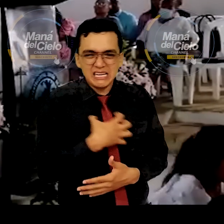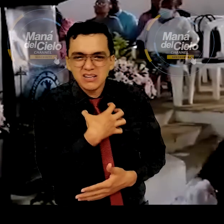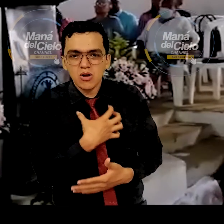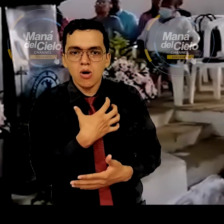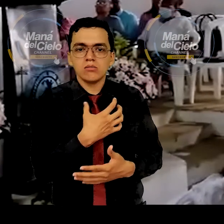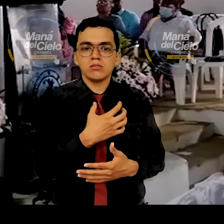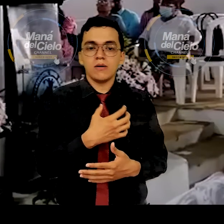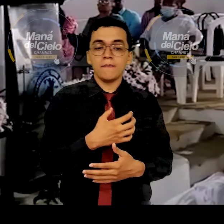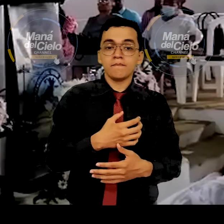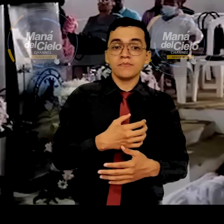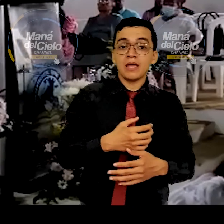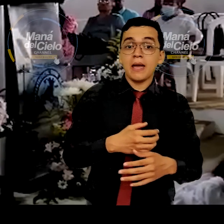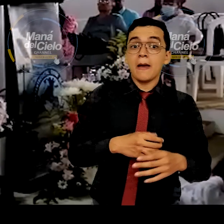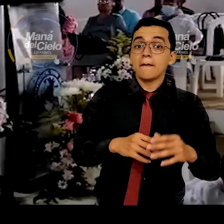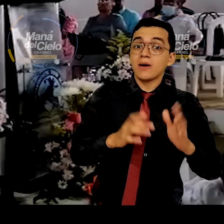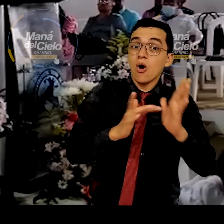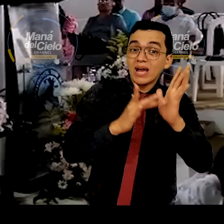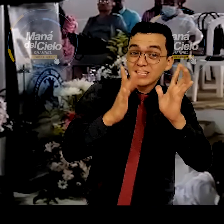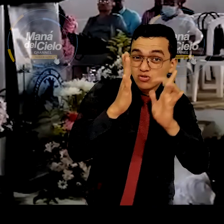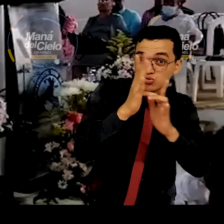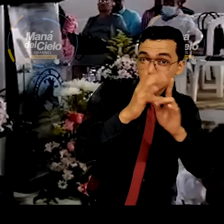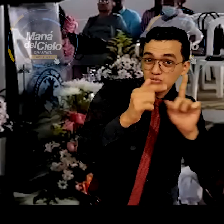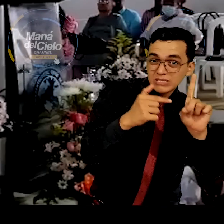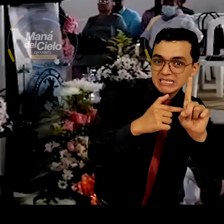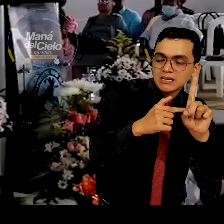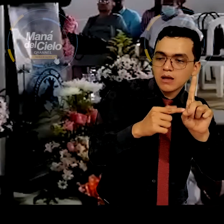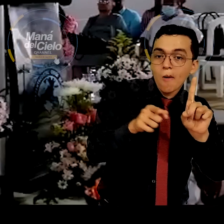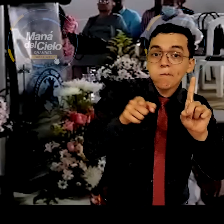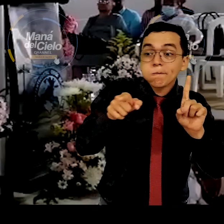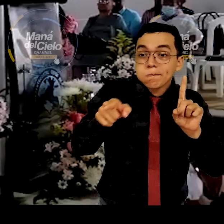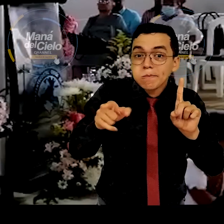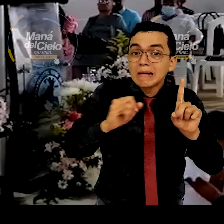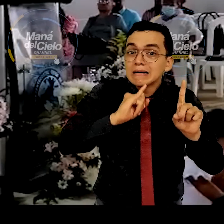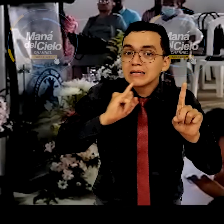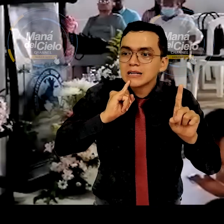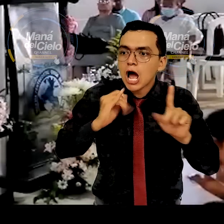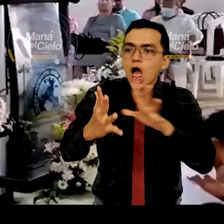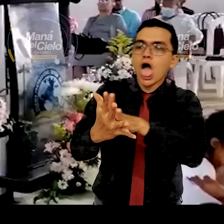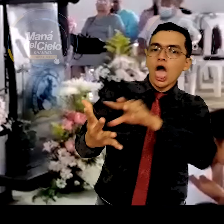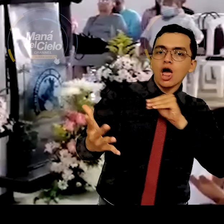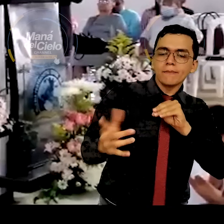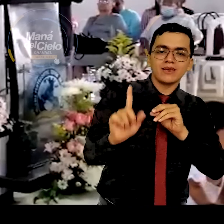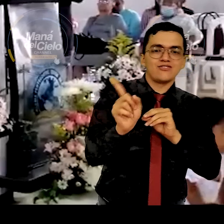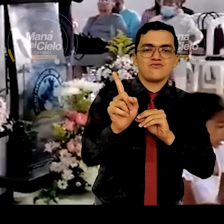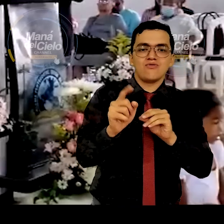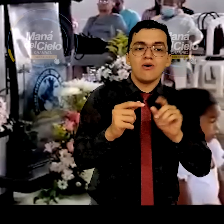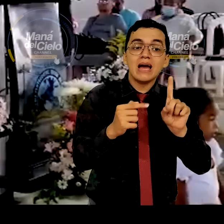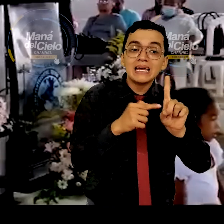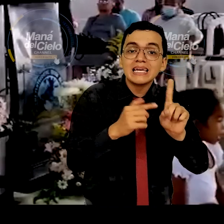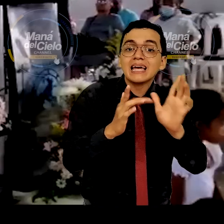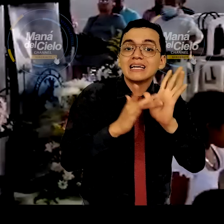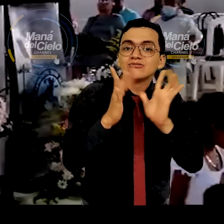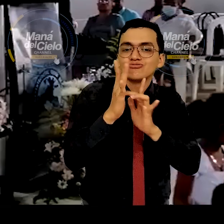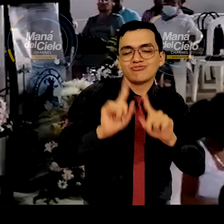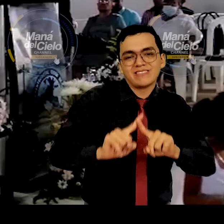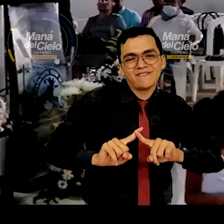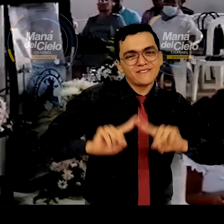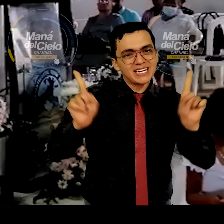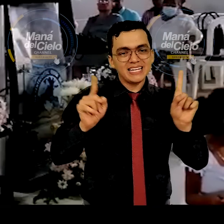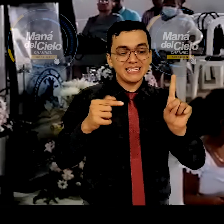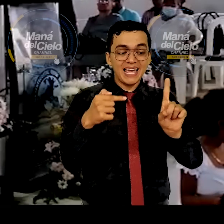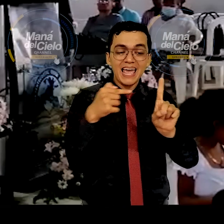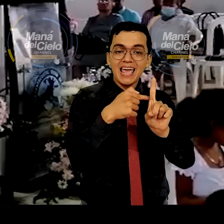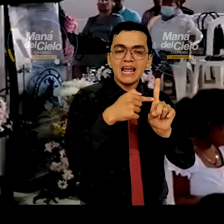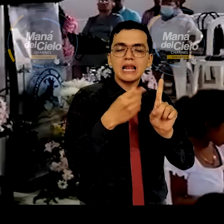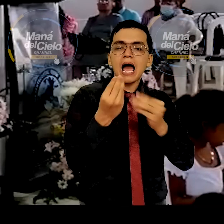qué raro, yo veo otra cosa. ¿Por qué no levantan ustedes un poquito la mirada? ¿Por qué no levantan los ojos y